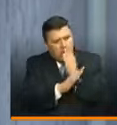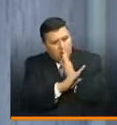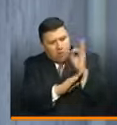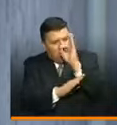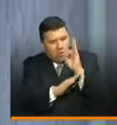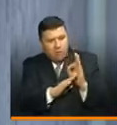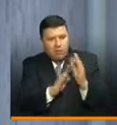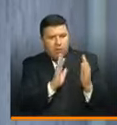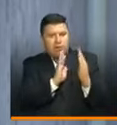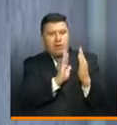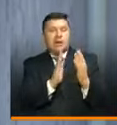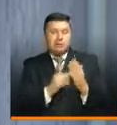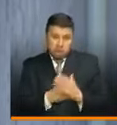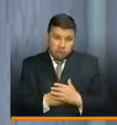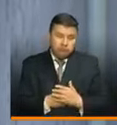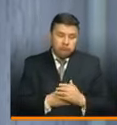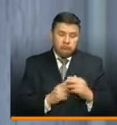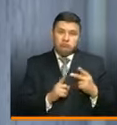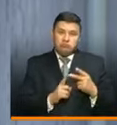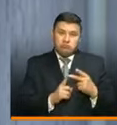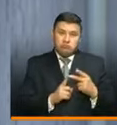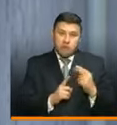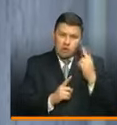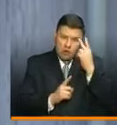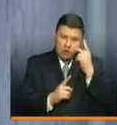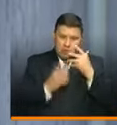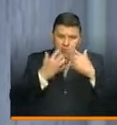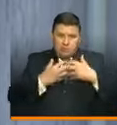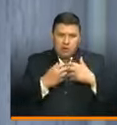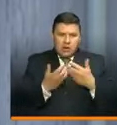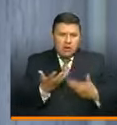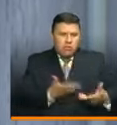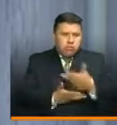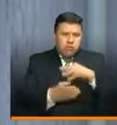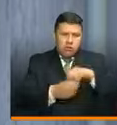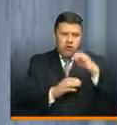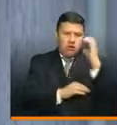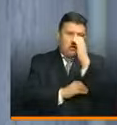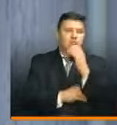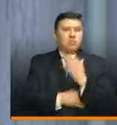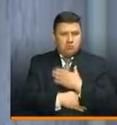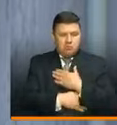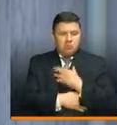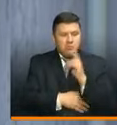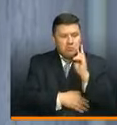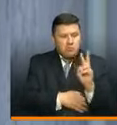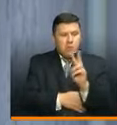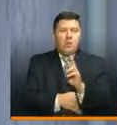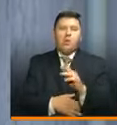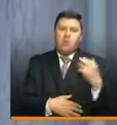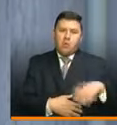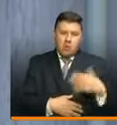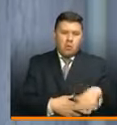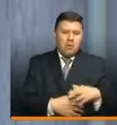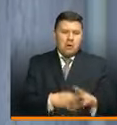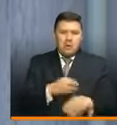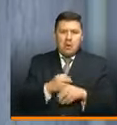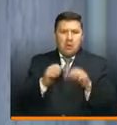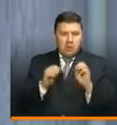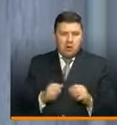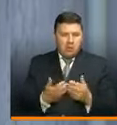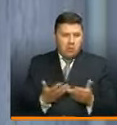estos dispositivos. Y lo segundo es, en esa lógica de esta industria tan dinámica que hay en Colombia, lo que estamos viendo es todo lo demás que